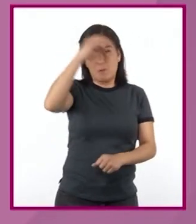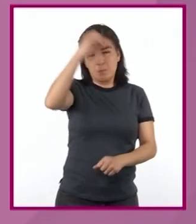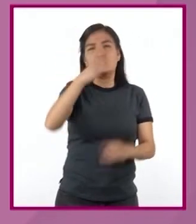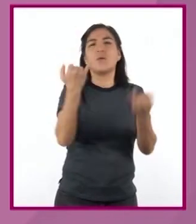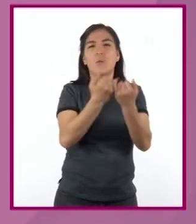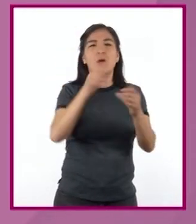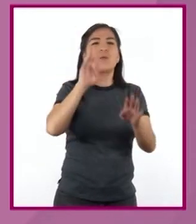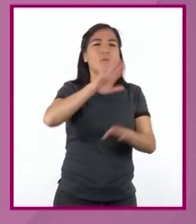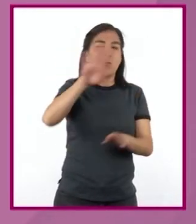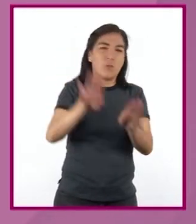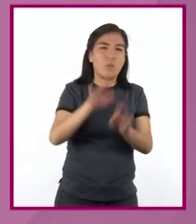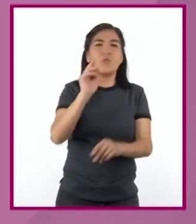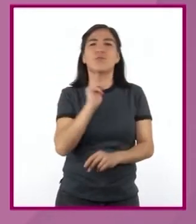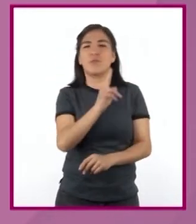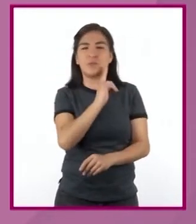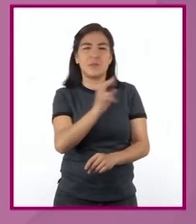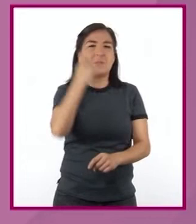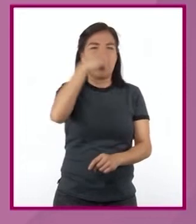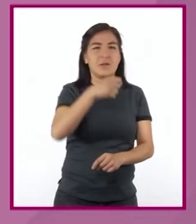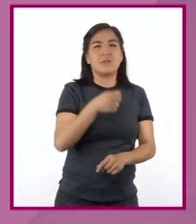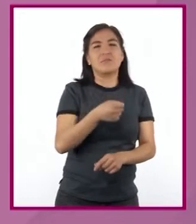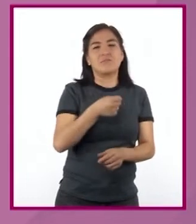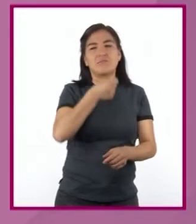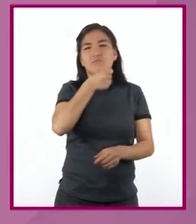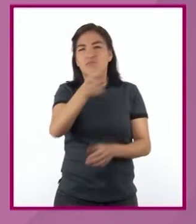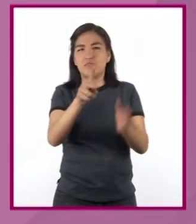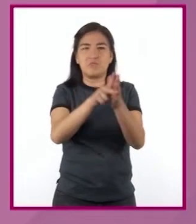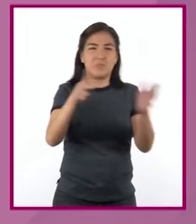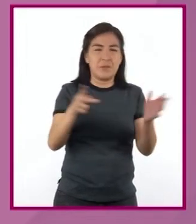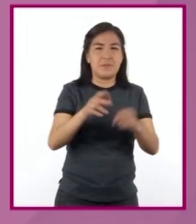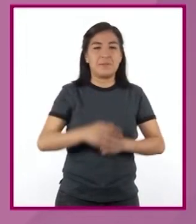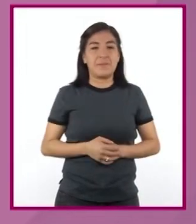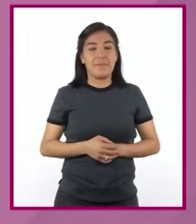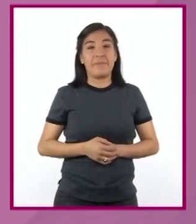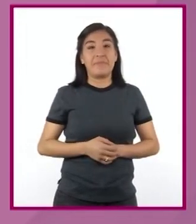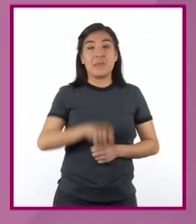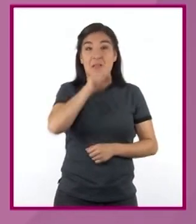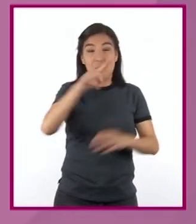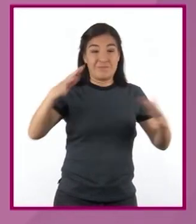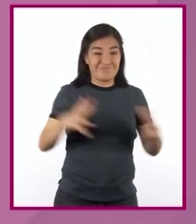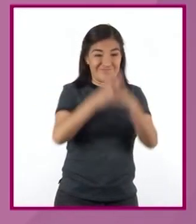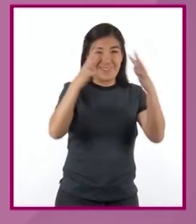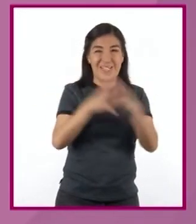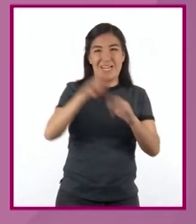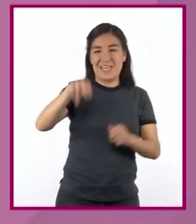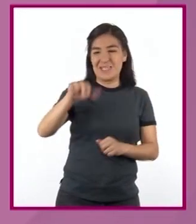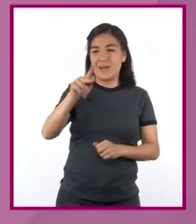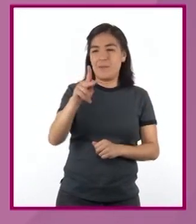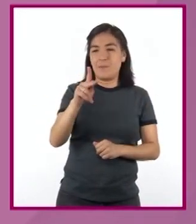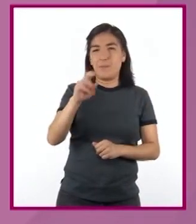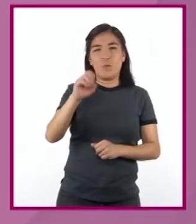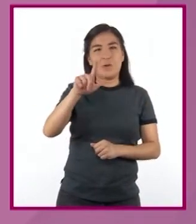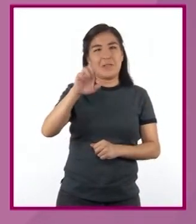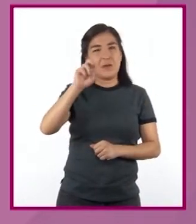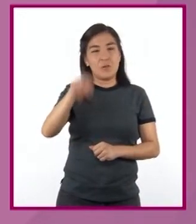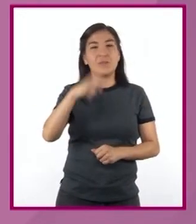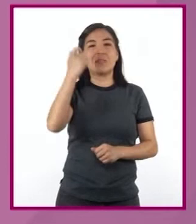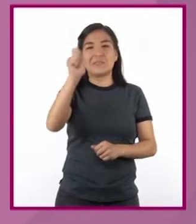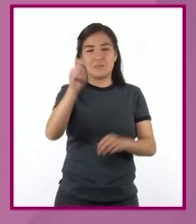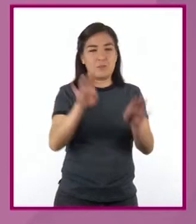prensa. Durante las guerras napoleónicas, los ideales de la Ilustración y el liberalismo que conformaron